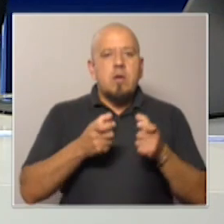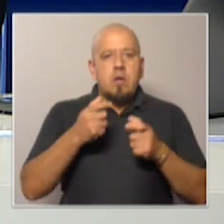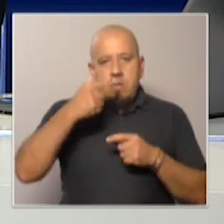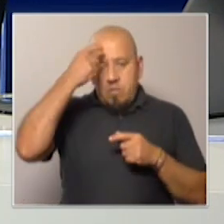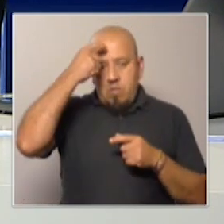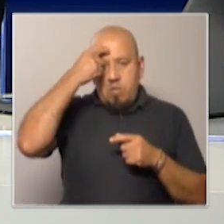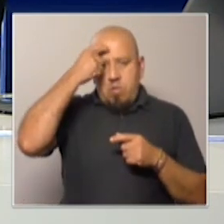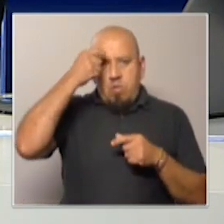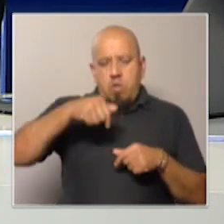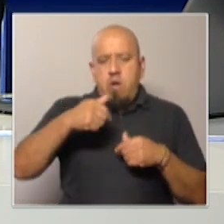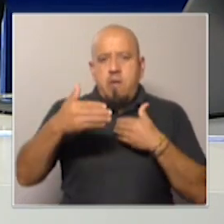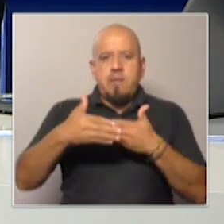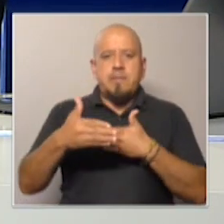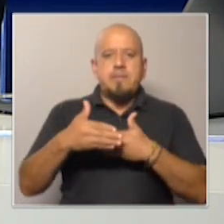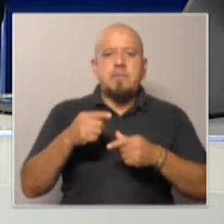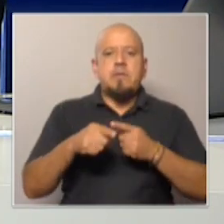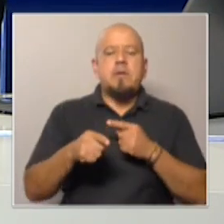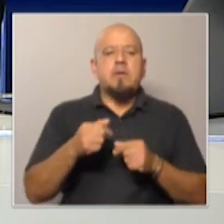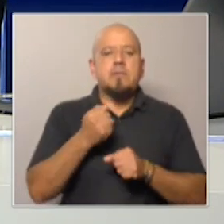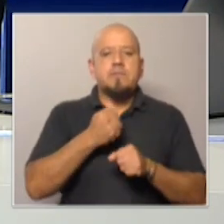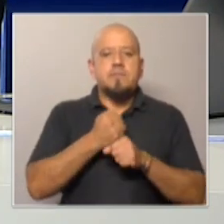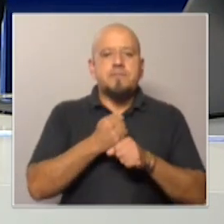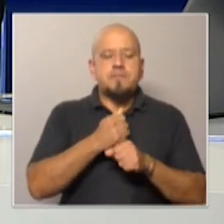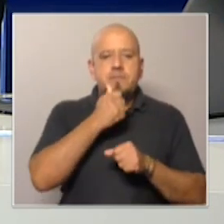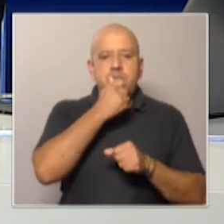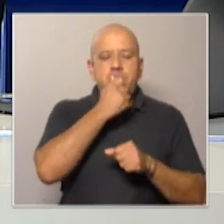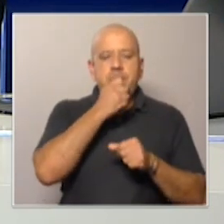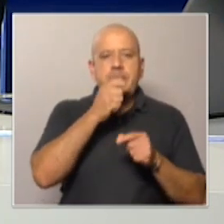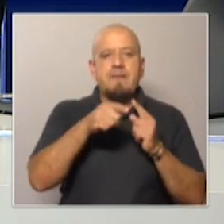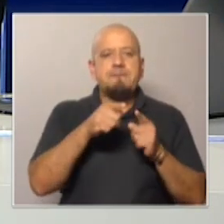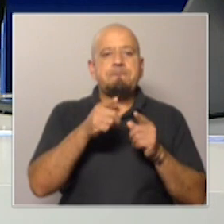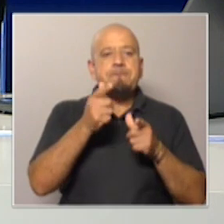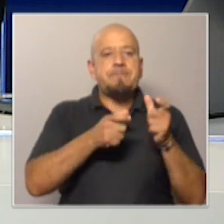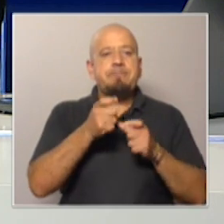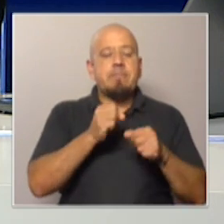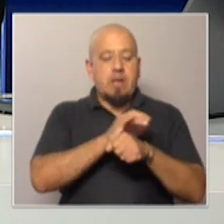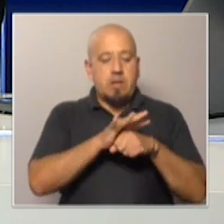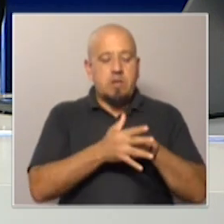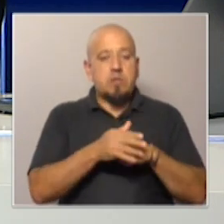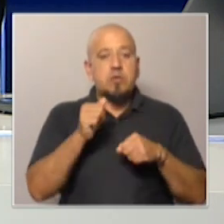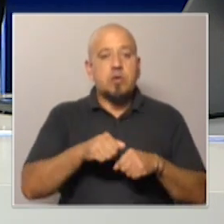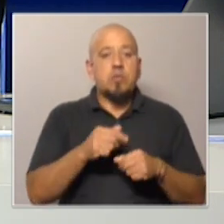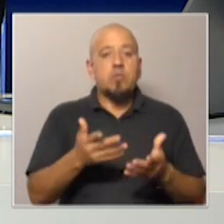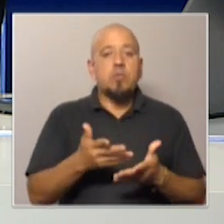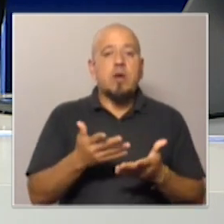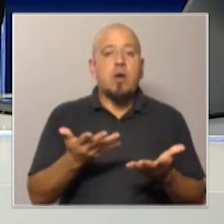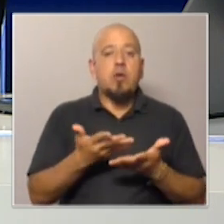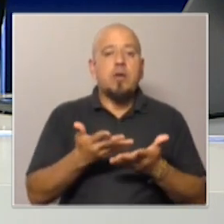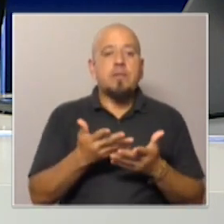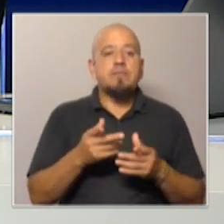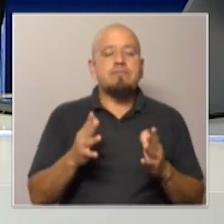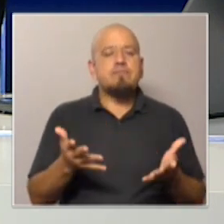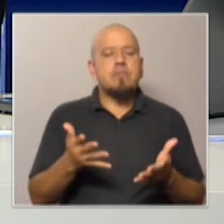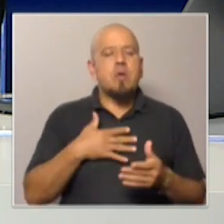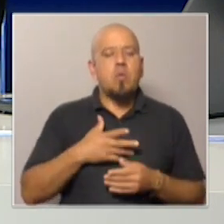trabajando de cerca con el tema de pacientes con COVID-19 y hoy toca una parte más humana,